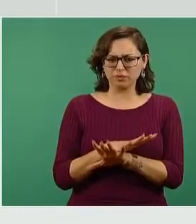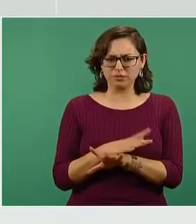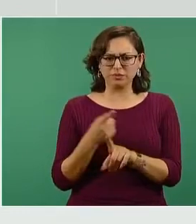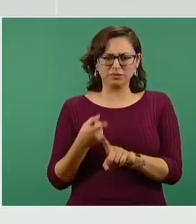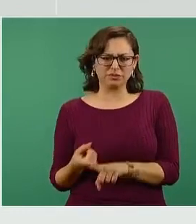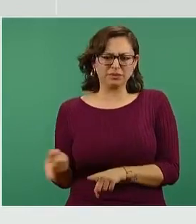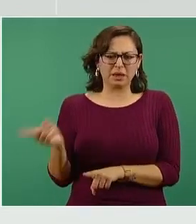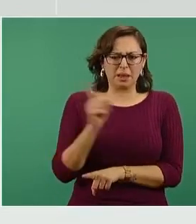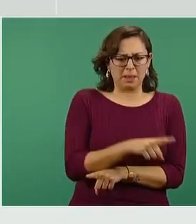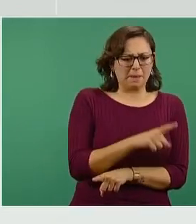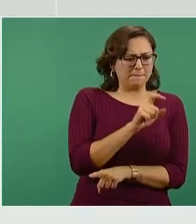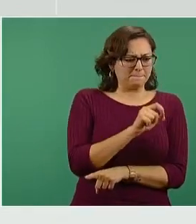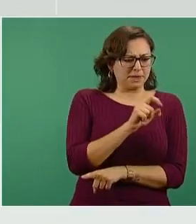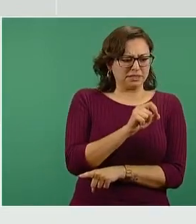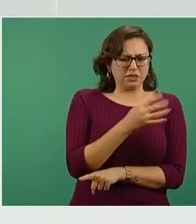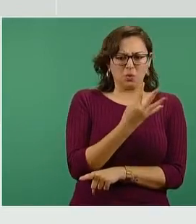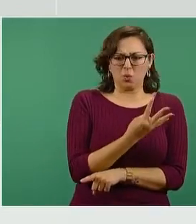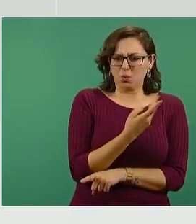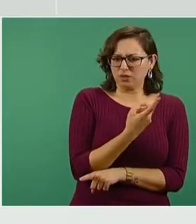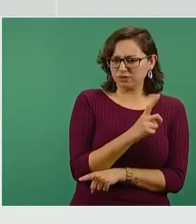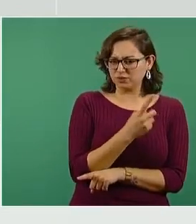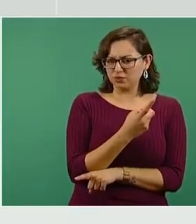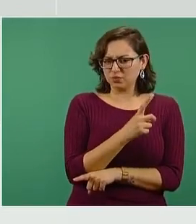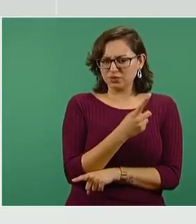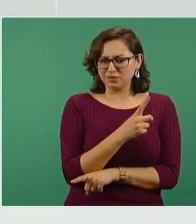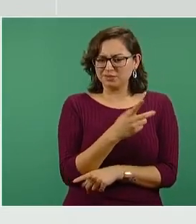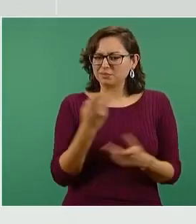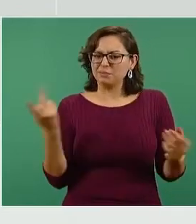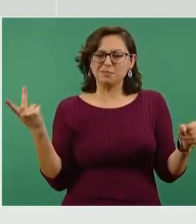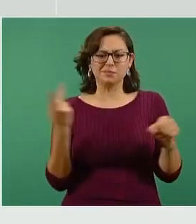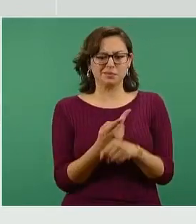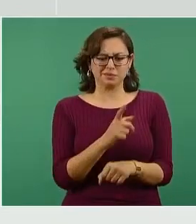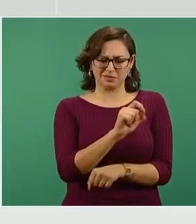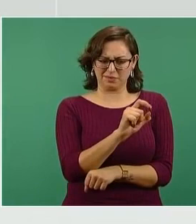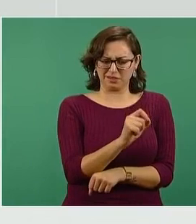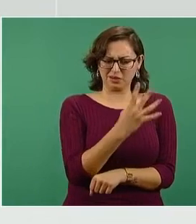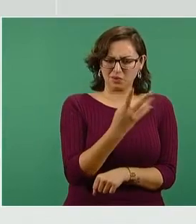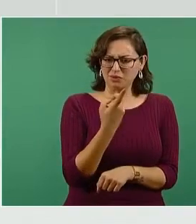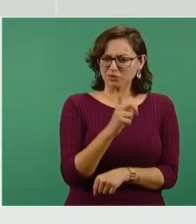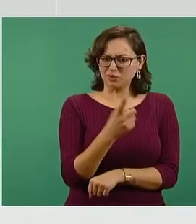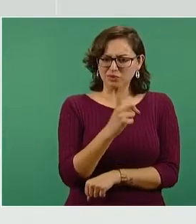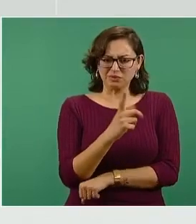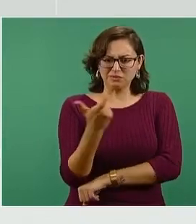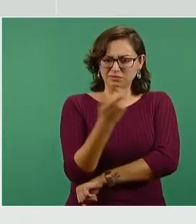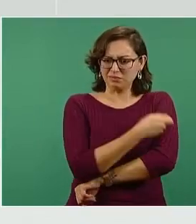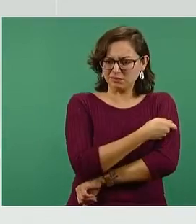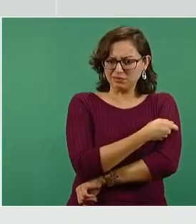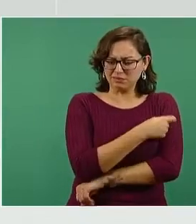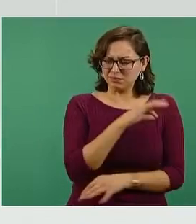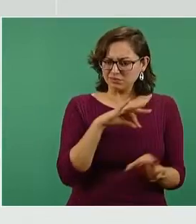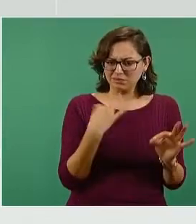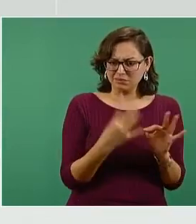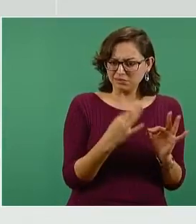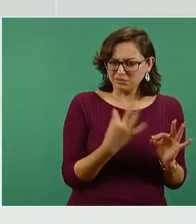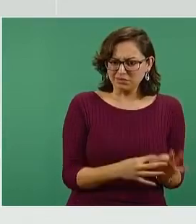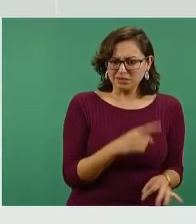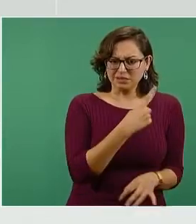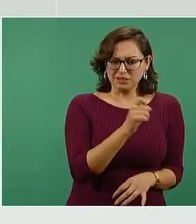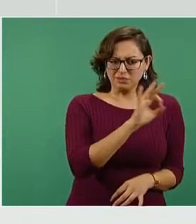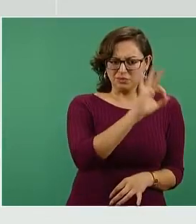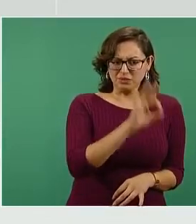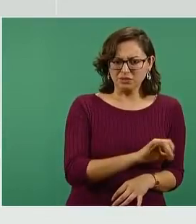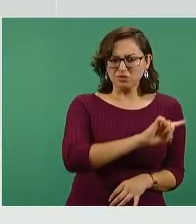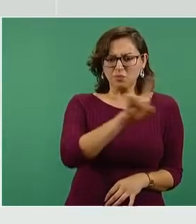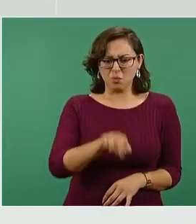de diciembre, que en teoría se pusieron todas las dosis ese día y hay reportes del 25 y el 26 de vacunas aplicadas en